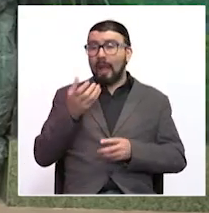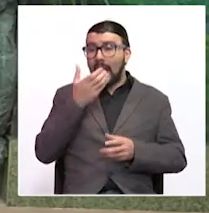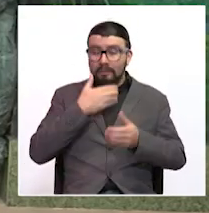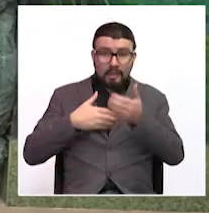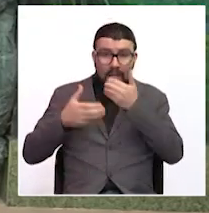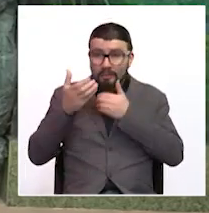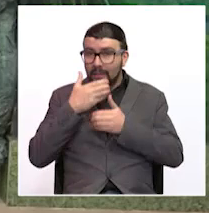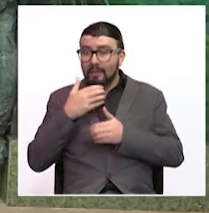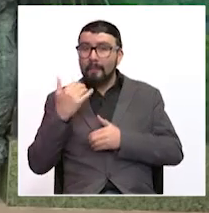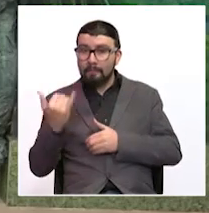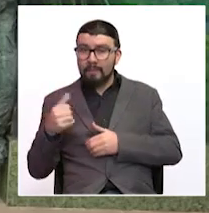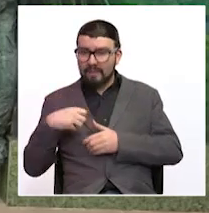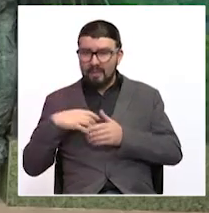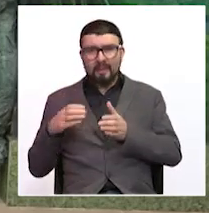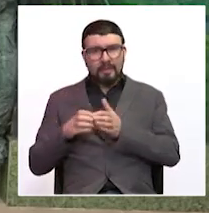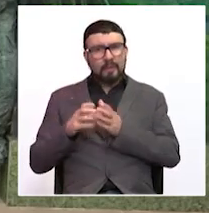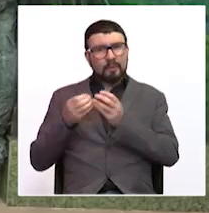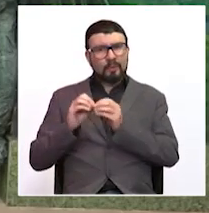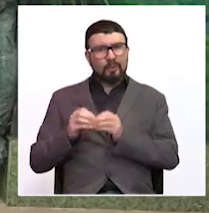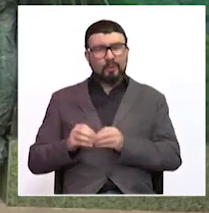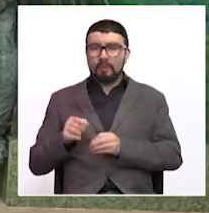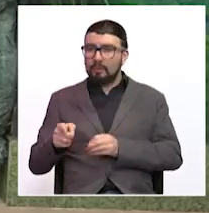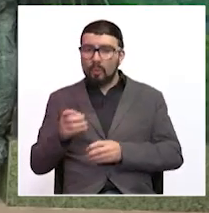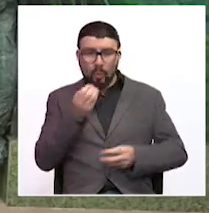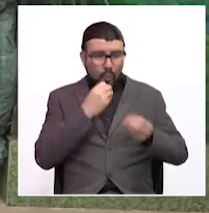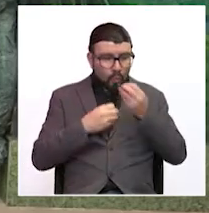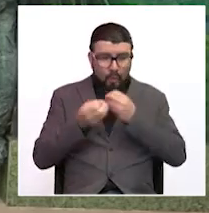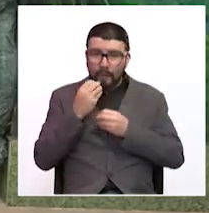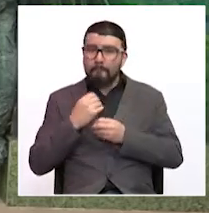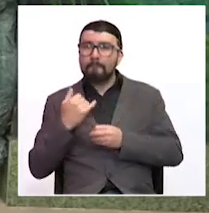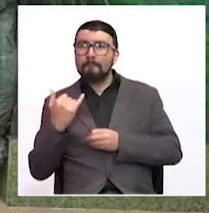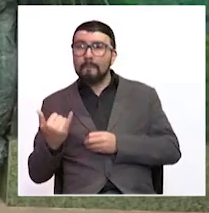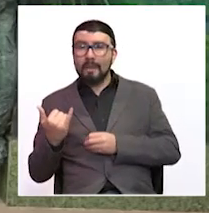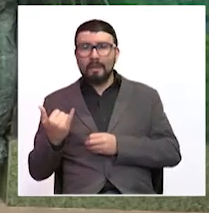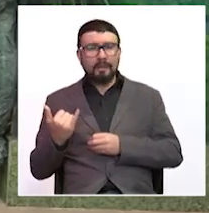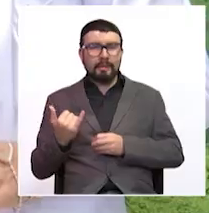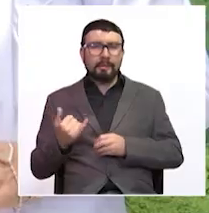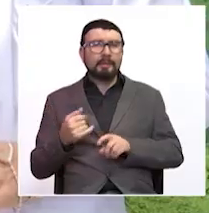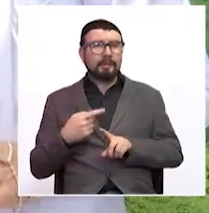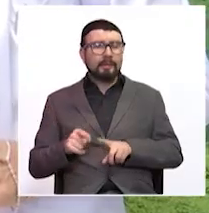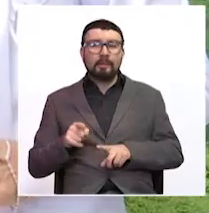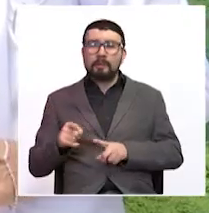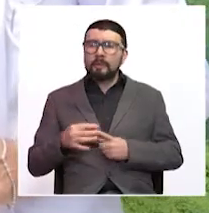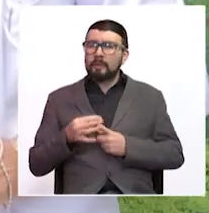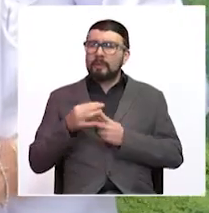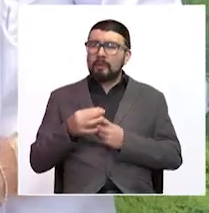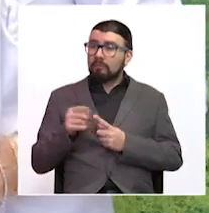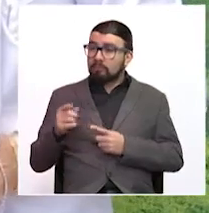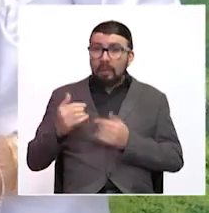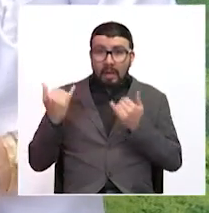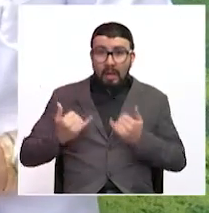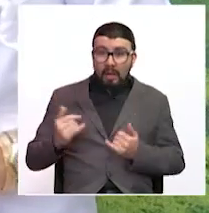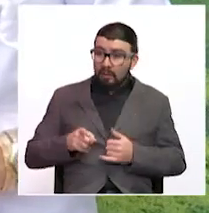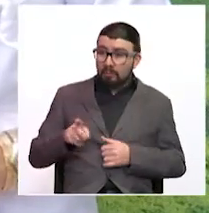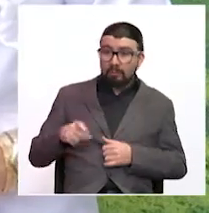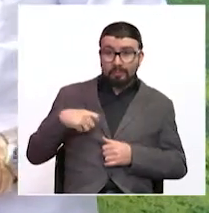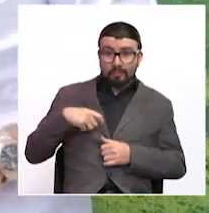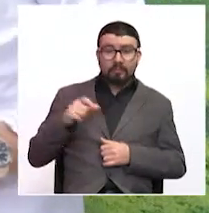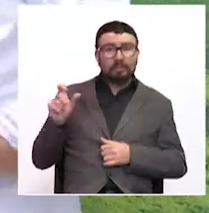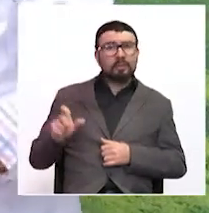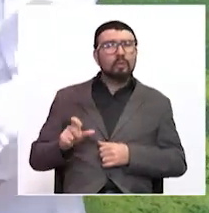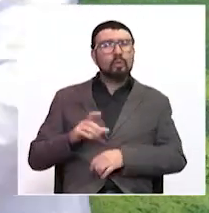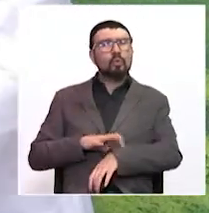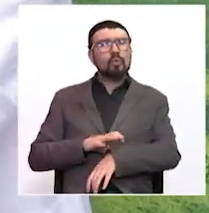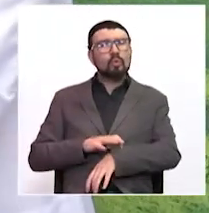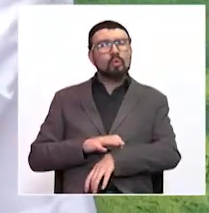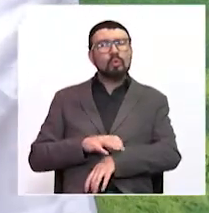la parte nutricional y en la biblioterapia que es básicamente en este momento con el director juan